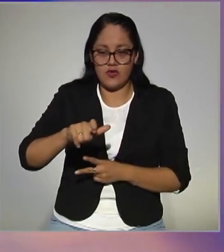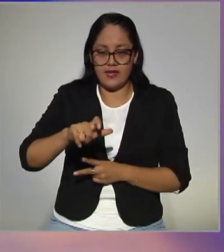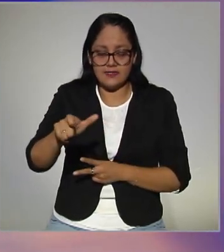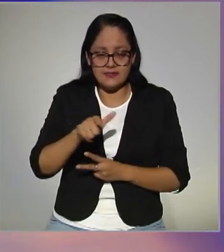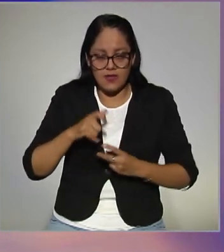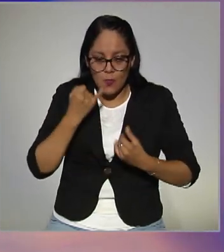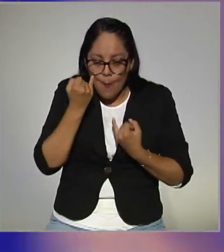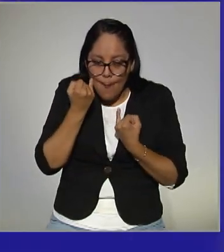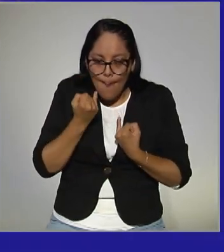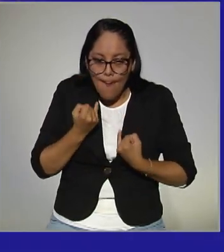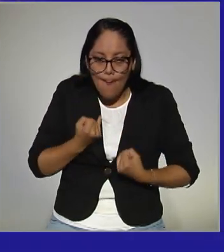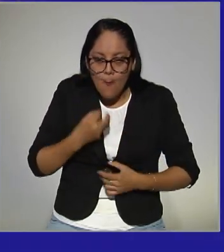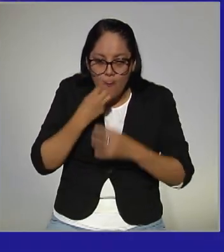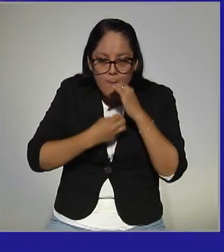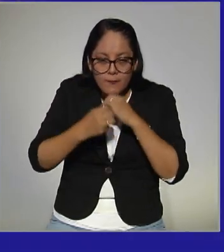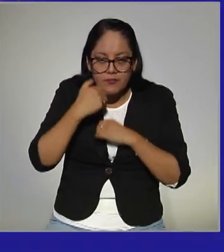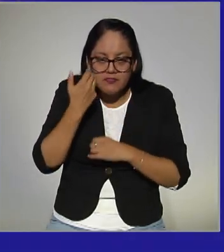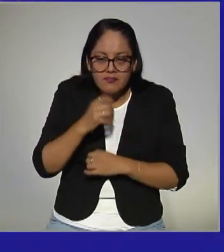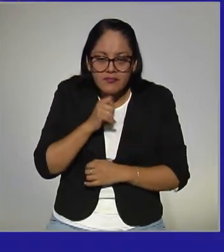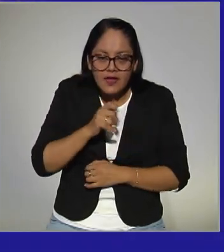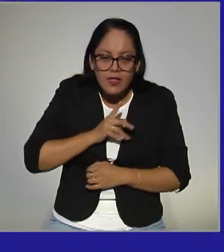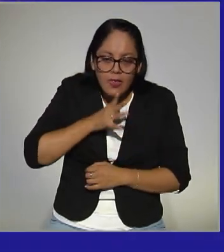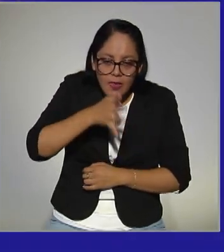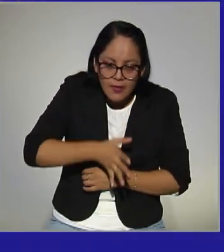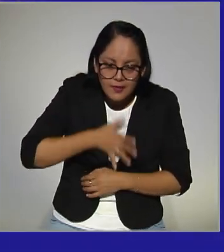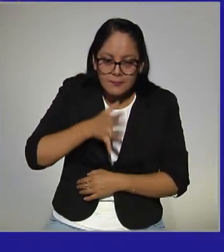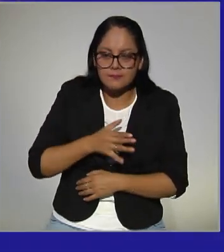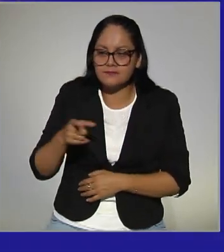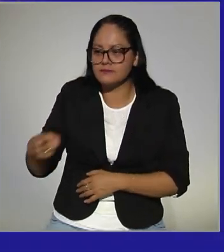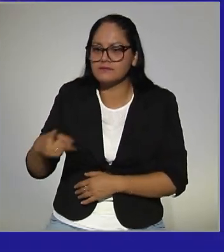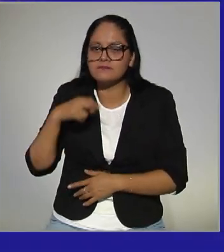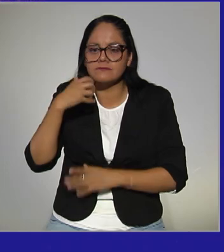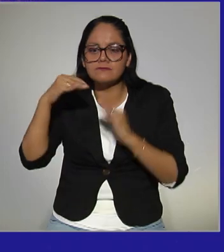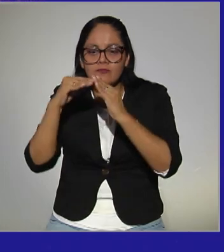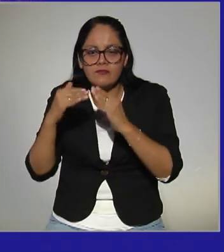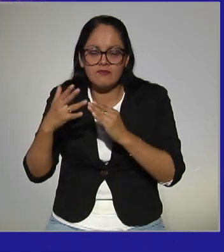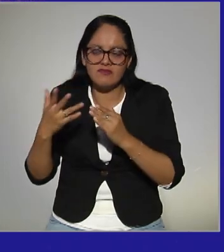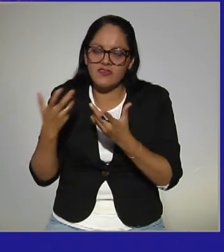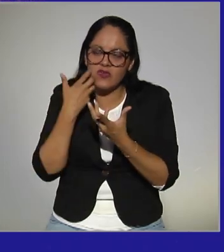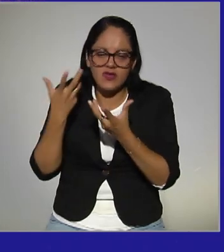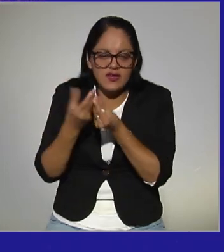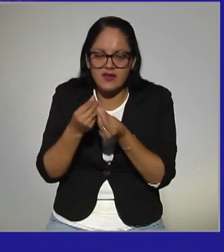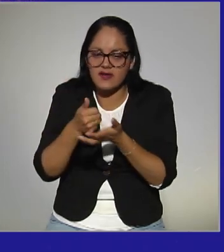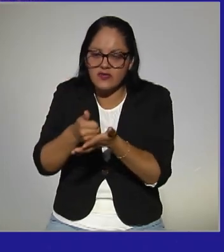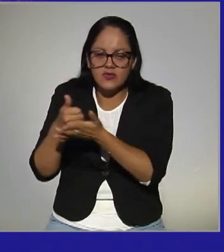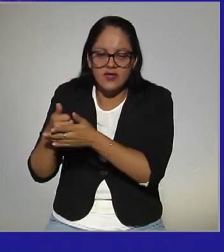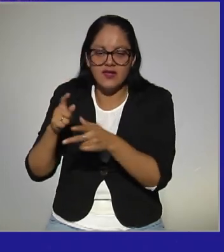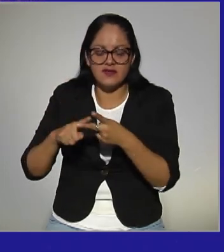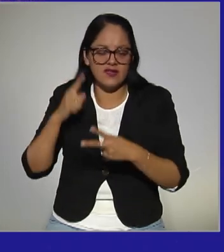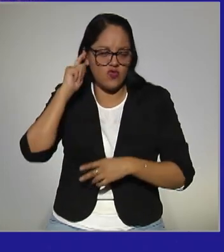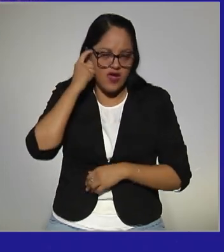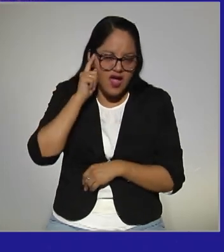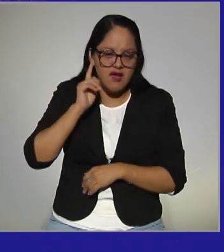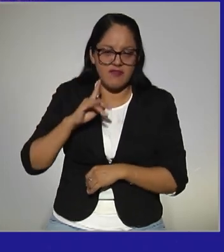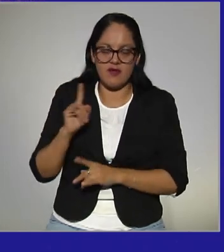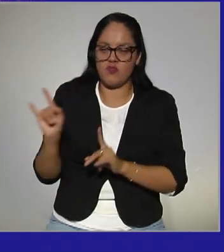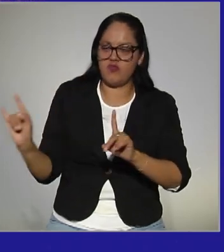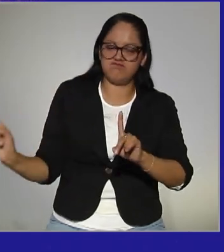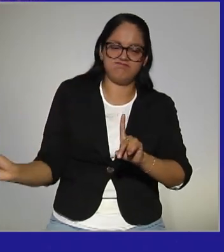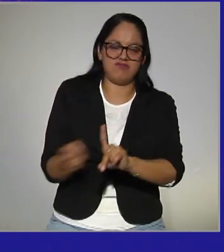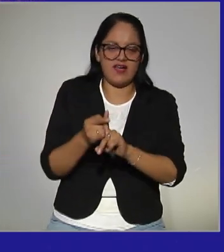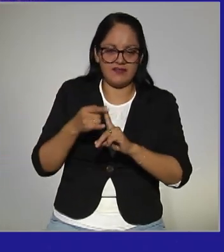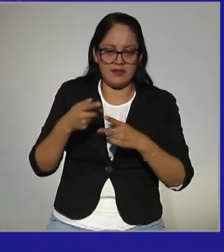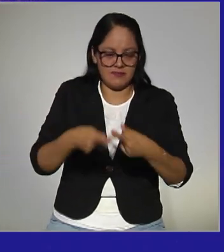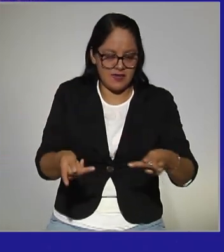berrinches, no quería participar en la casa, se enojaba, azotaba la puerta, rompía mis